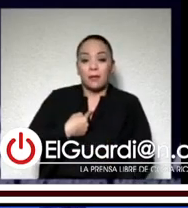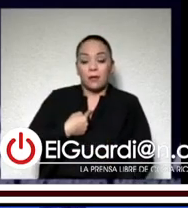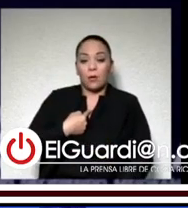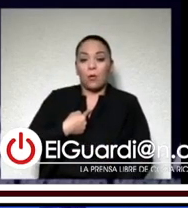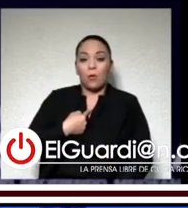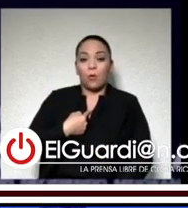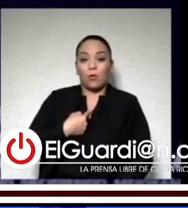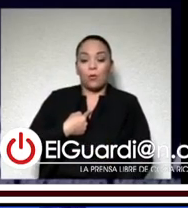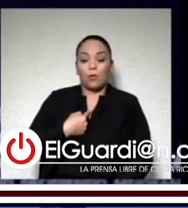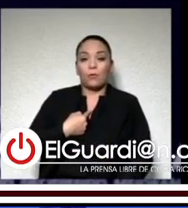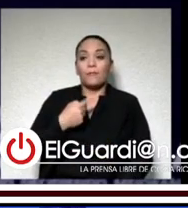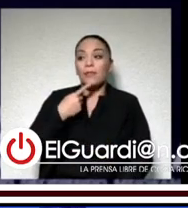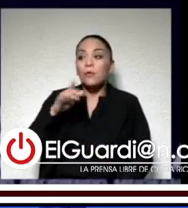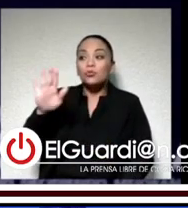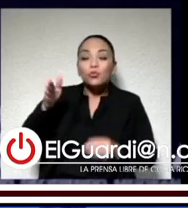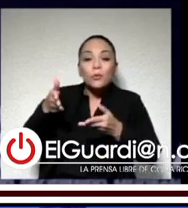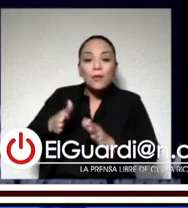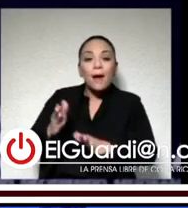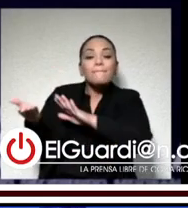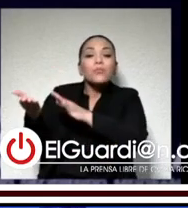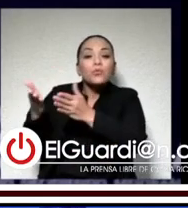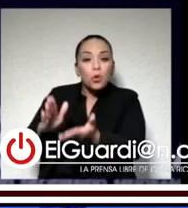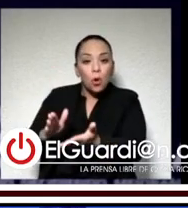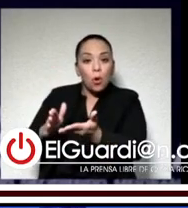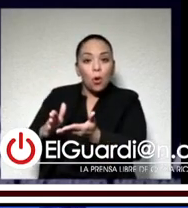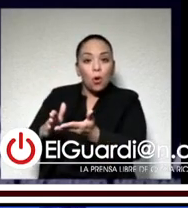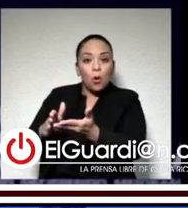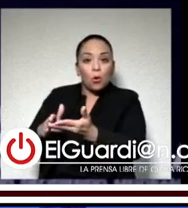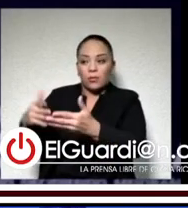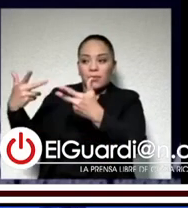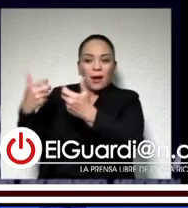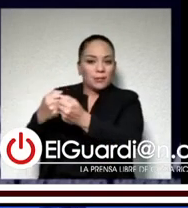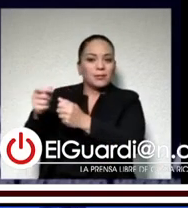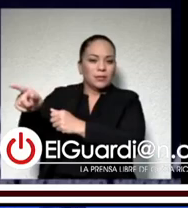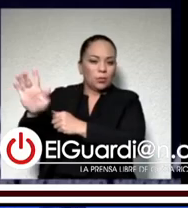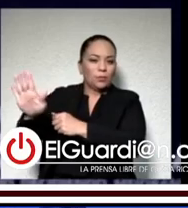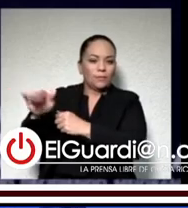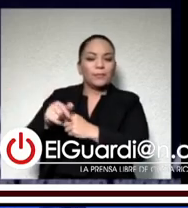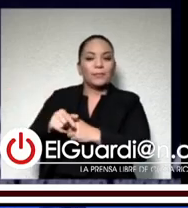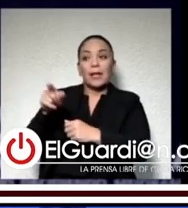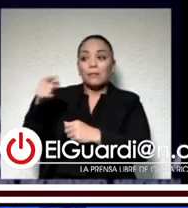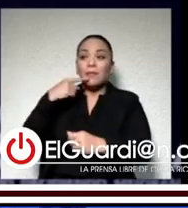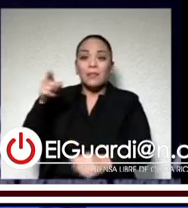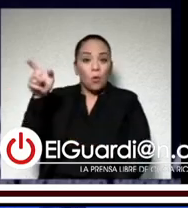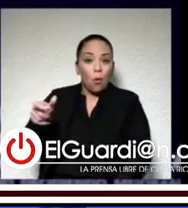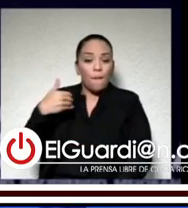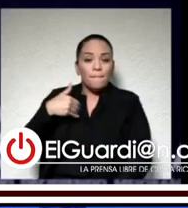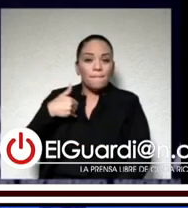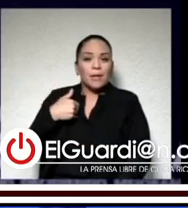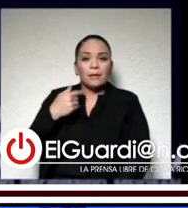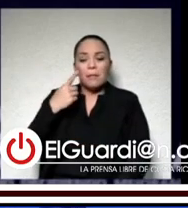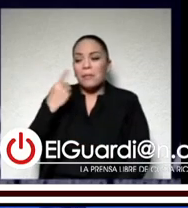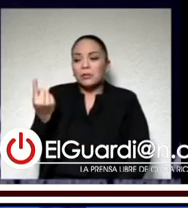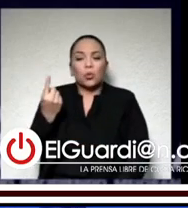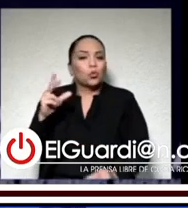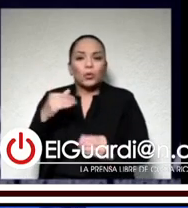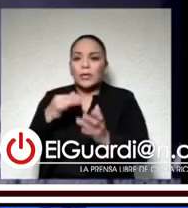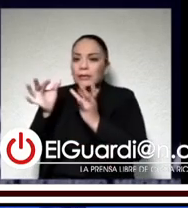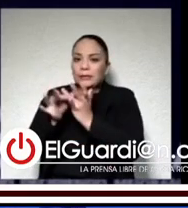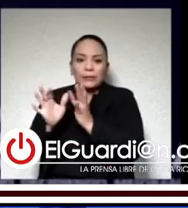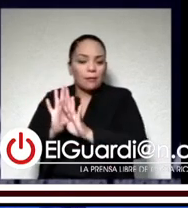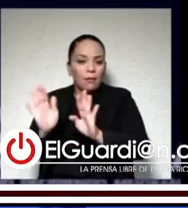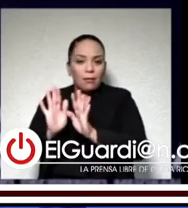que su hija había muerto en un accidente de tránsito, que era padre soltero y que sus hijas tenían